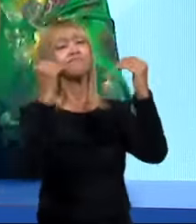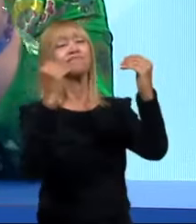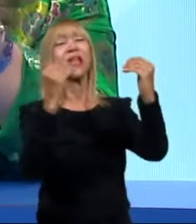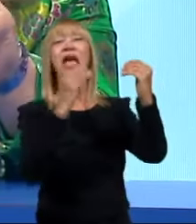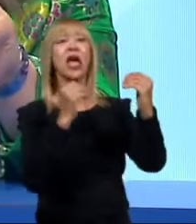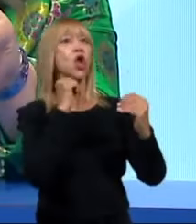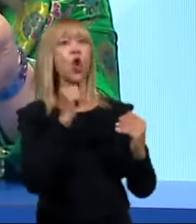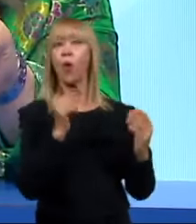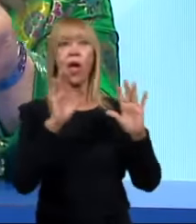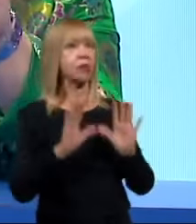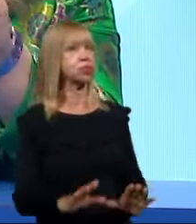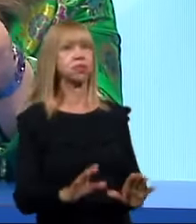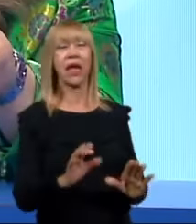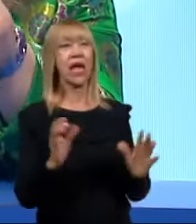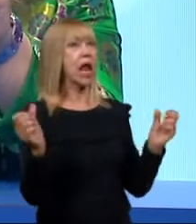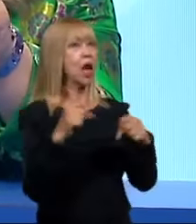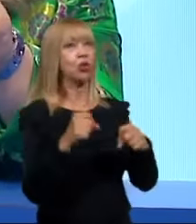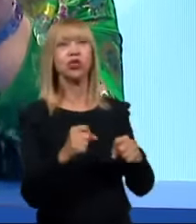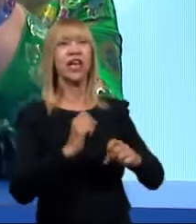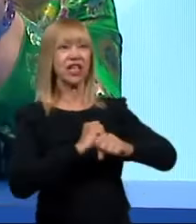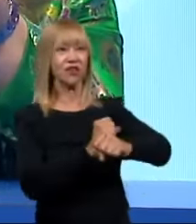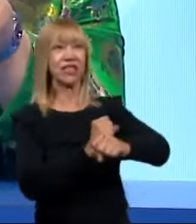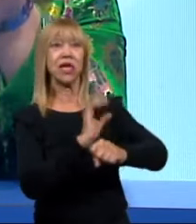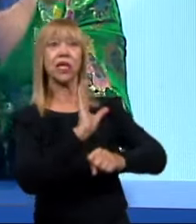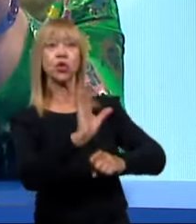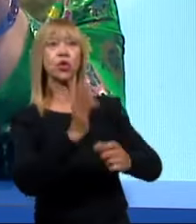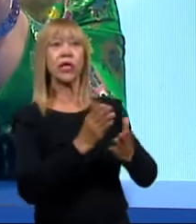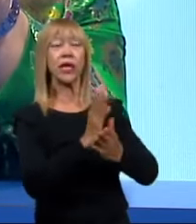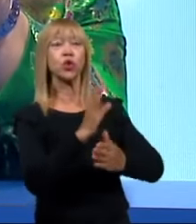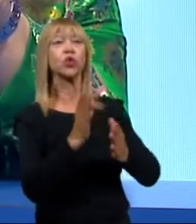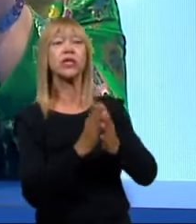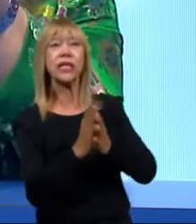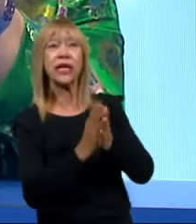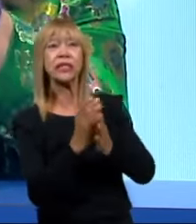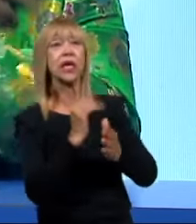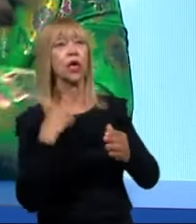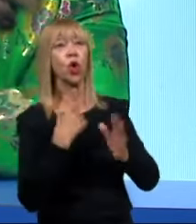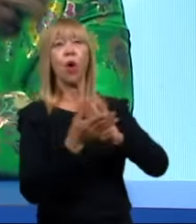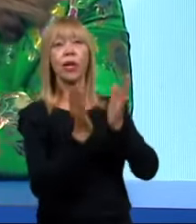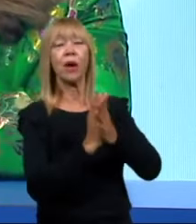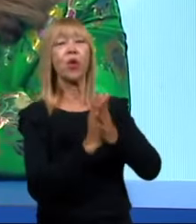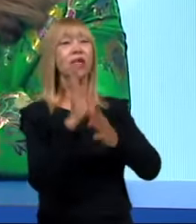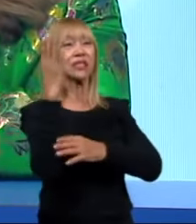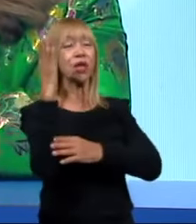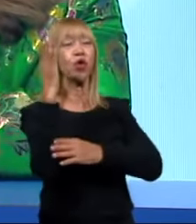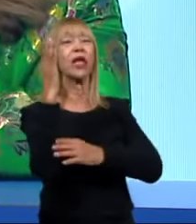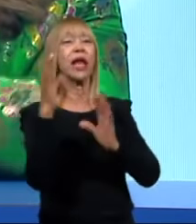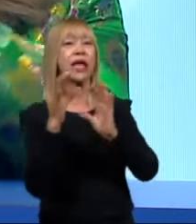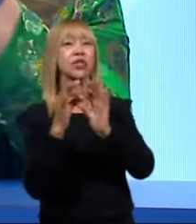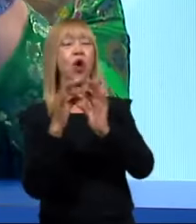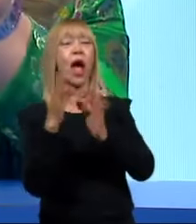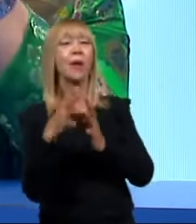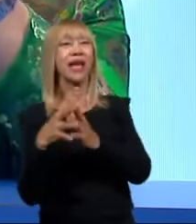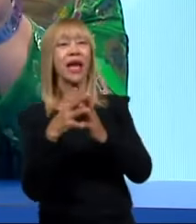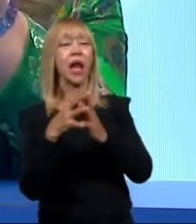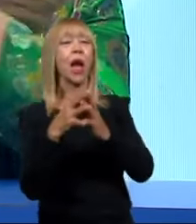no voy a claudicar en la lucha y en la defensa de tus derechos, de tus intereses y de que nos convirtamos en un Estado de la Nación Americana,